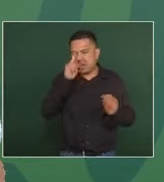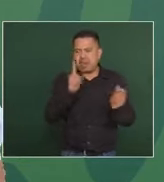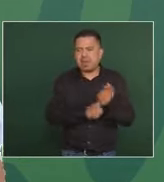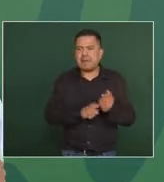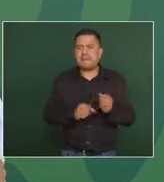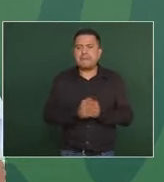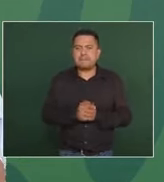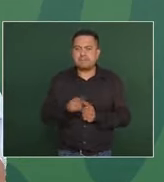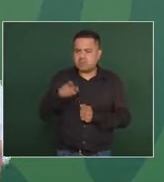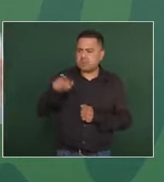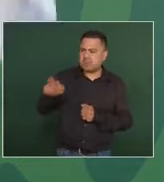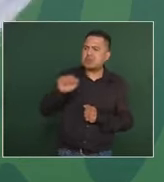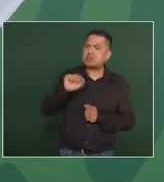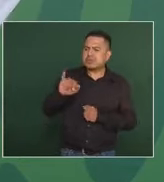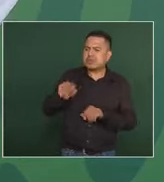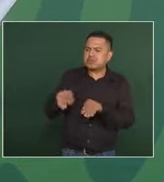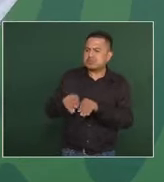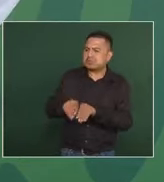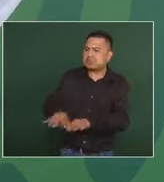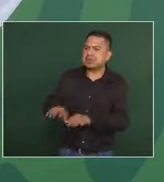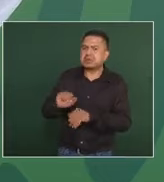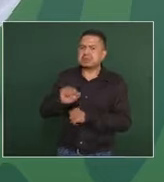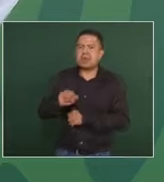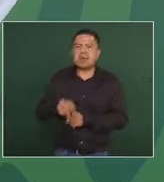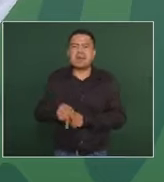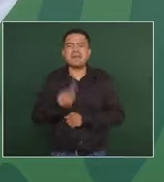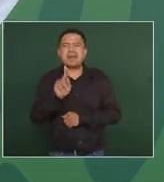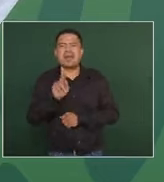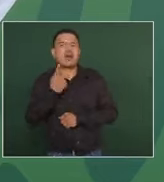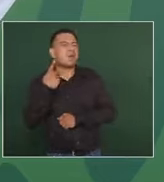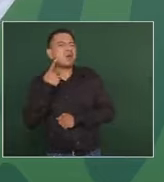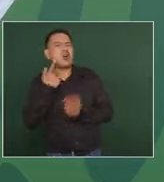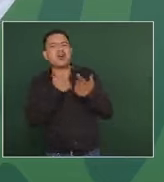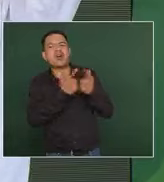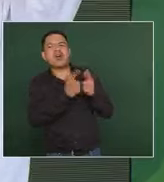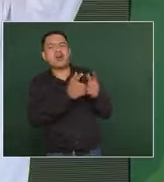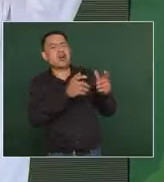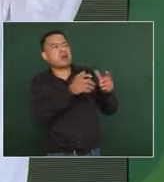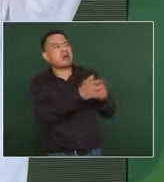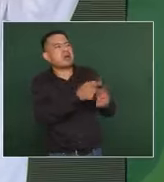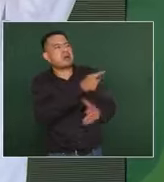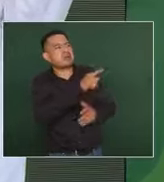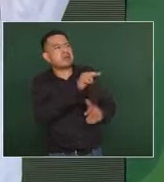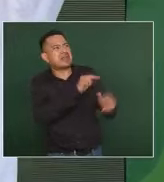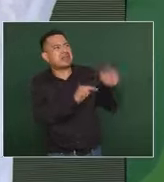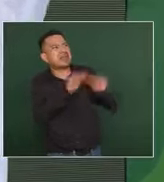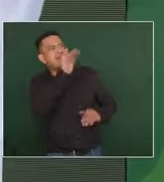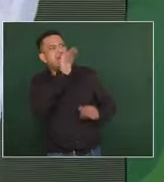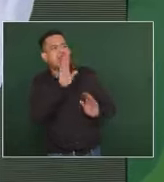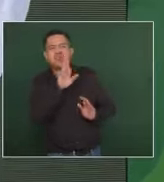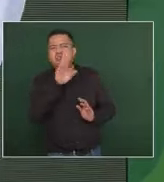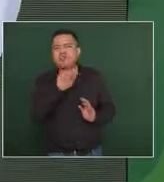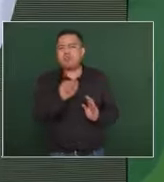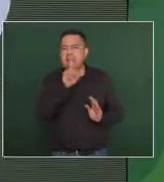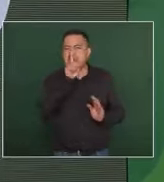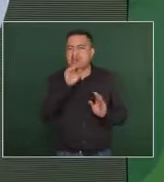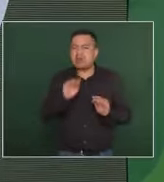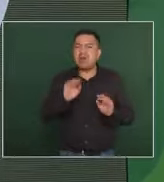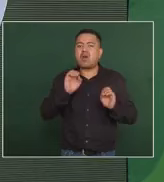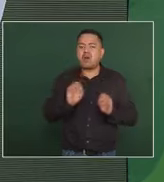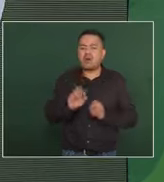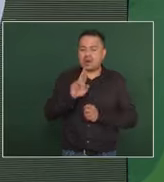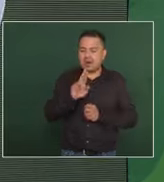Tú sí lo dices, pero los machuchones no, los de arriba no, o el